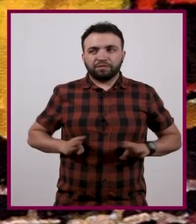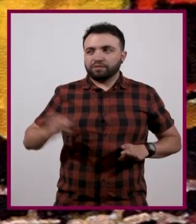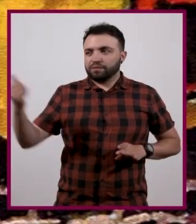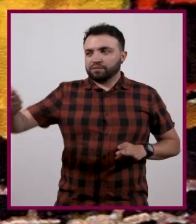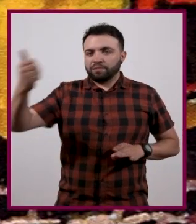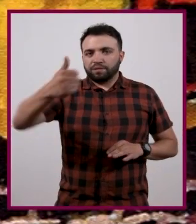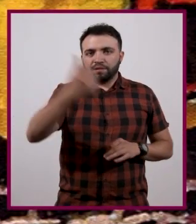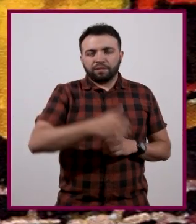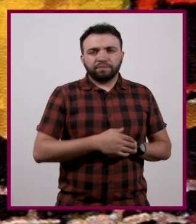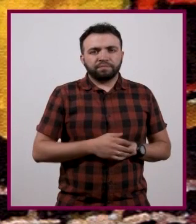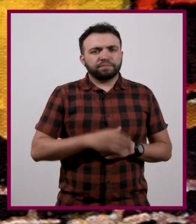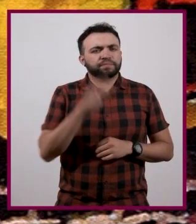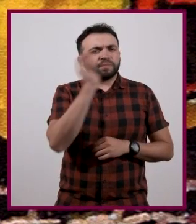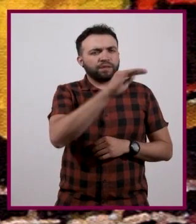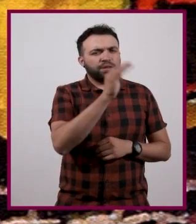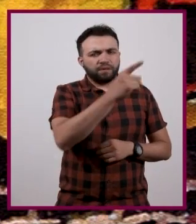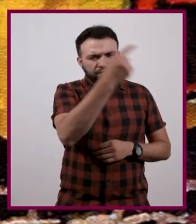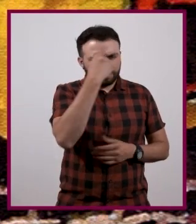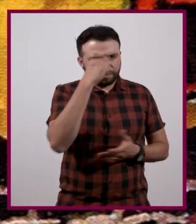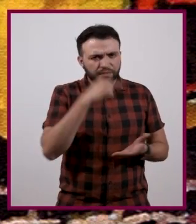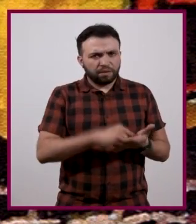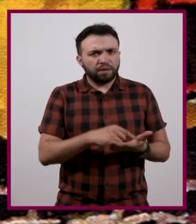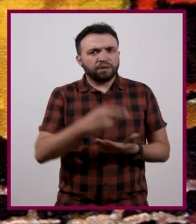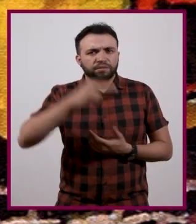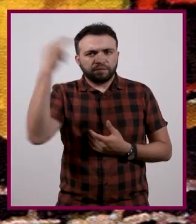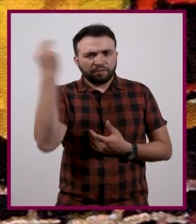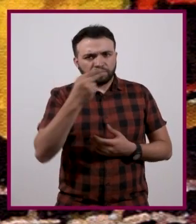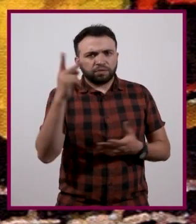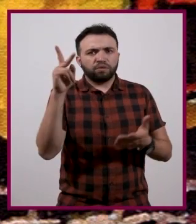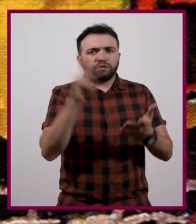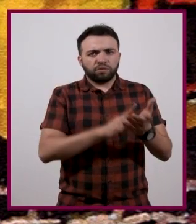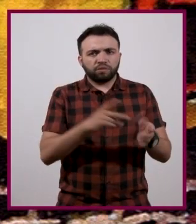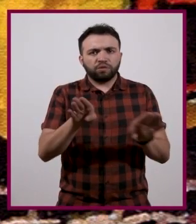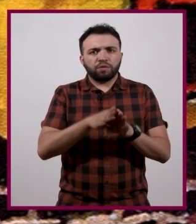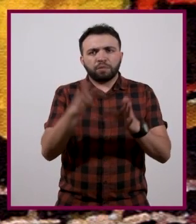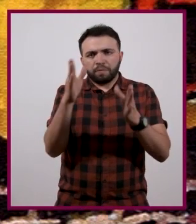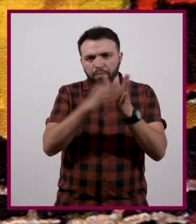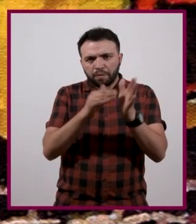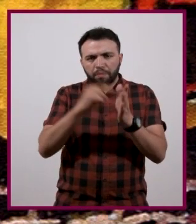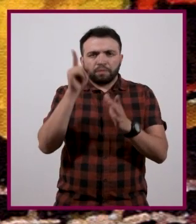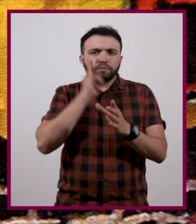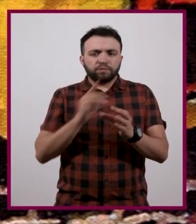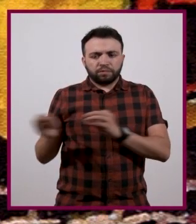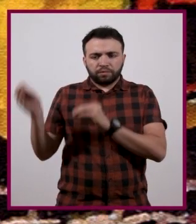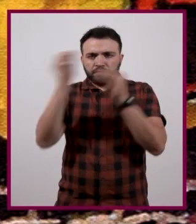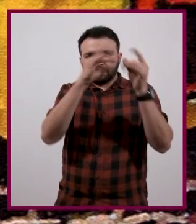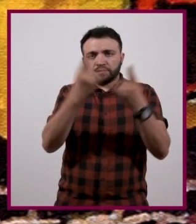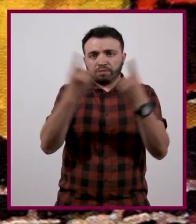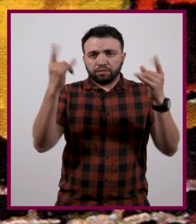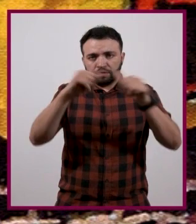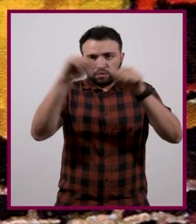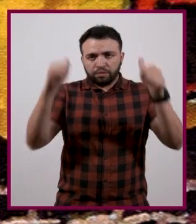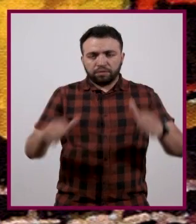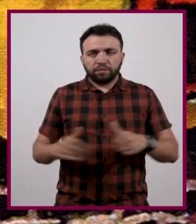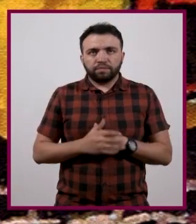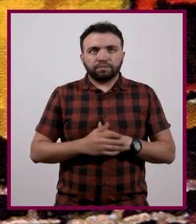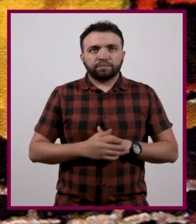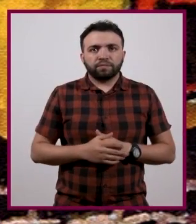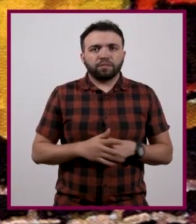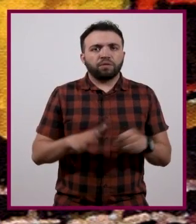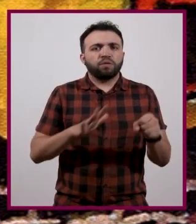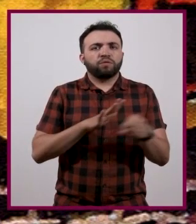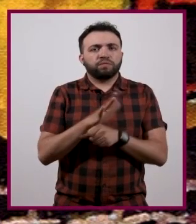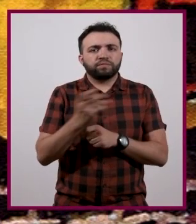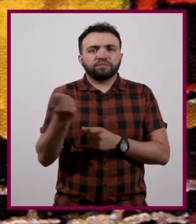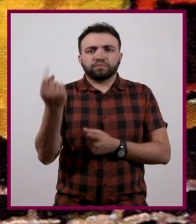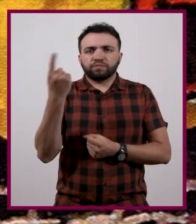Doctora Komisarenko, ¿considera que aún es necesario reivindicar el papel de las mujeres en la historia del arte? ¿Cuáles serían